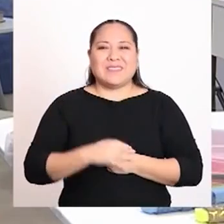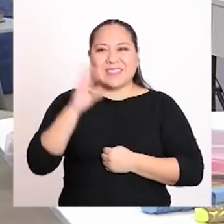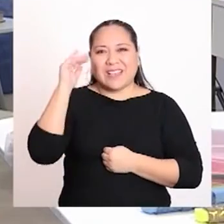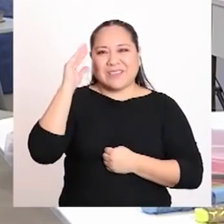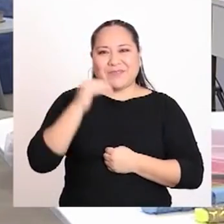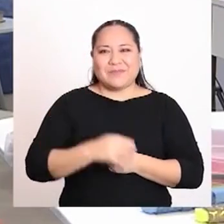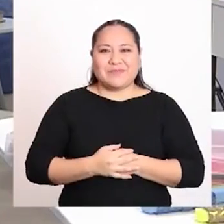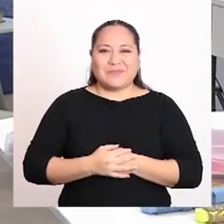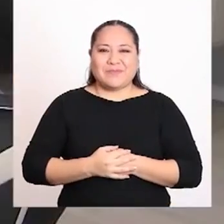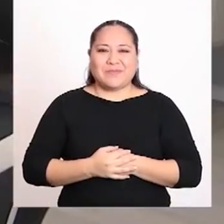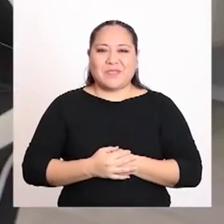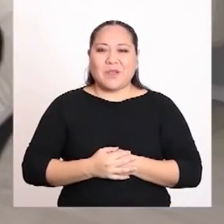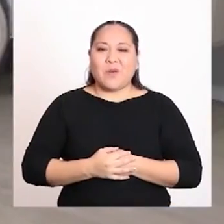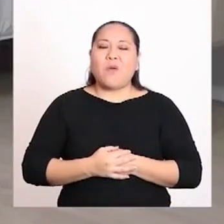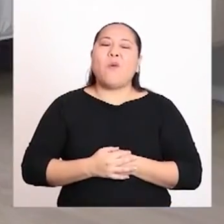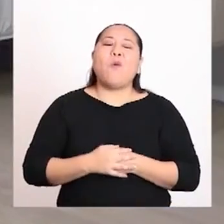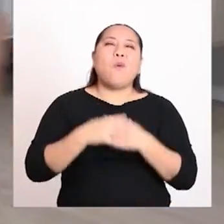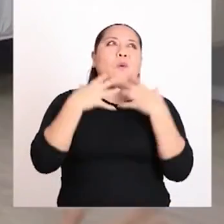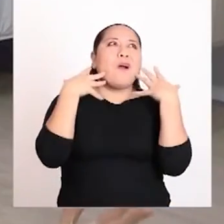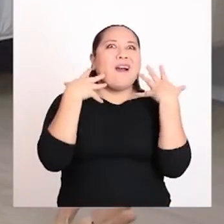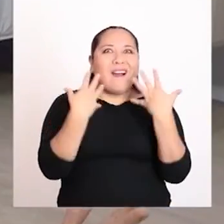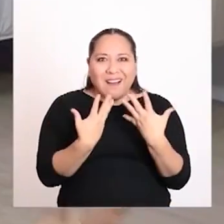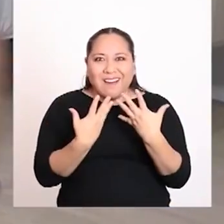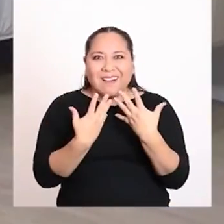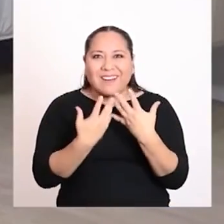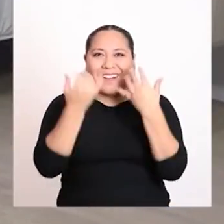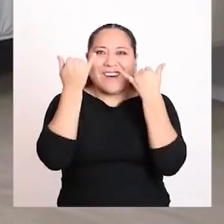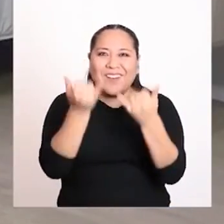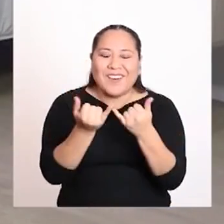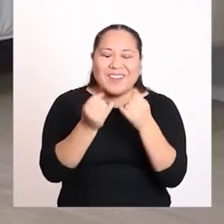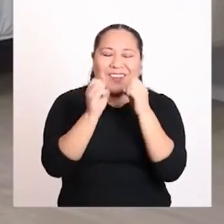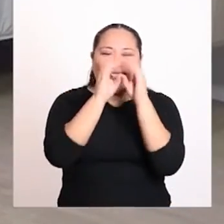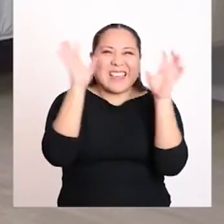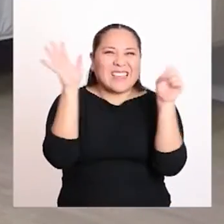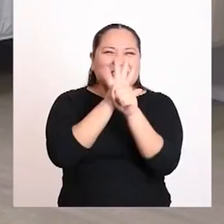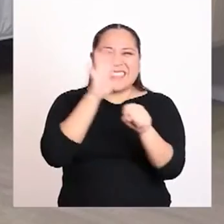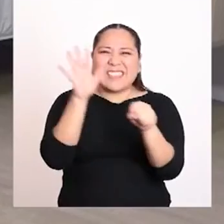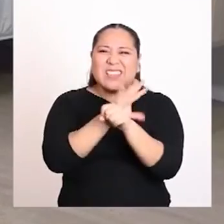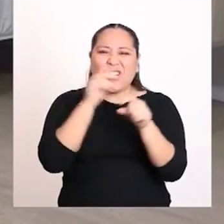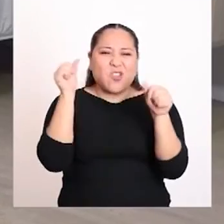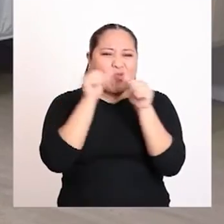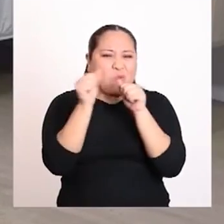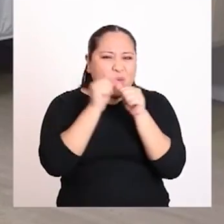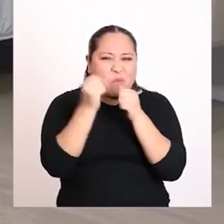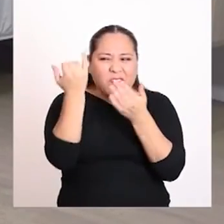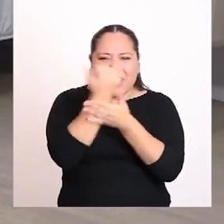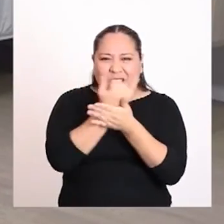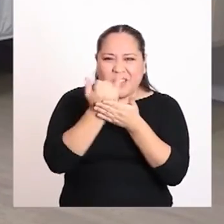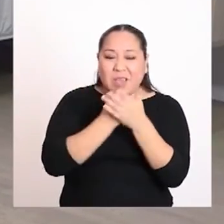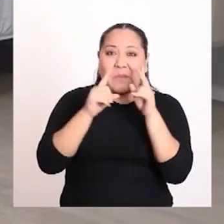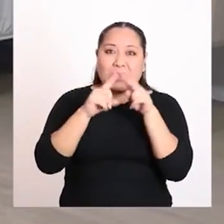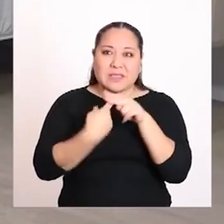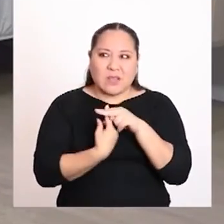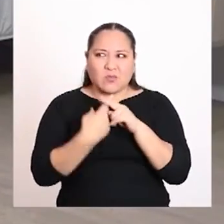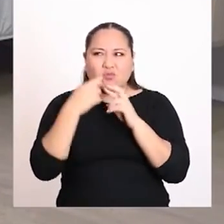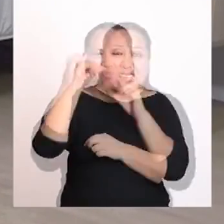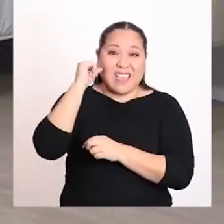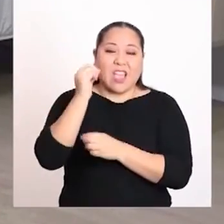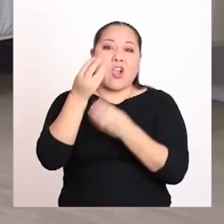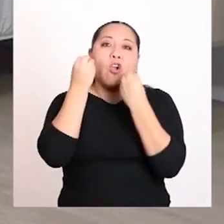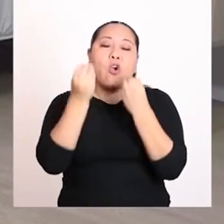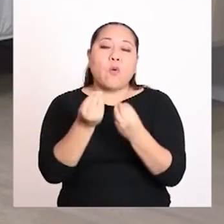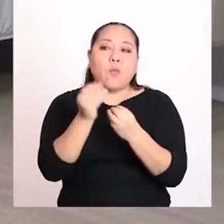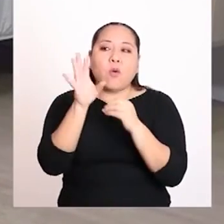gracias. Adiós. ¡Wow! Hoy ha sido un día lleno de números y gráficas. Comenzamos con una